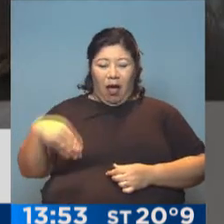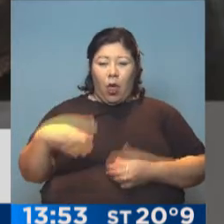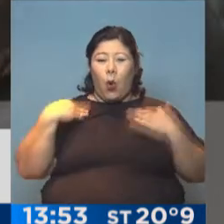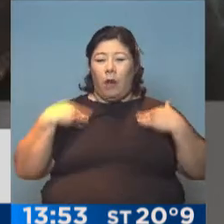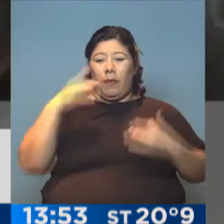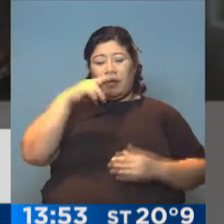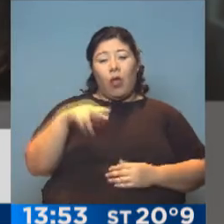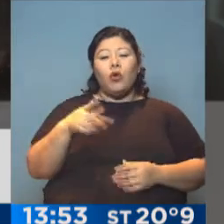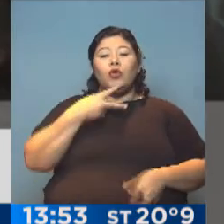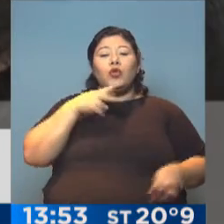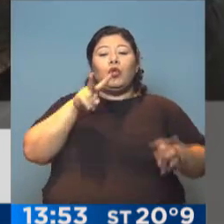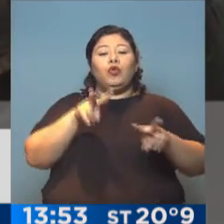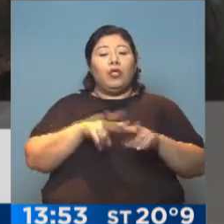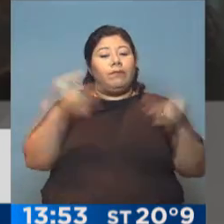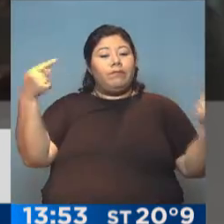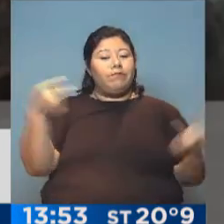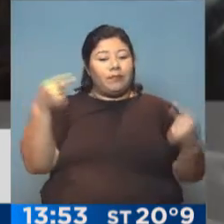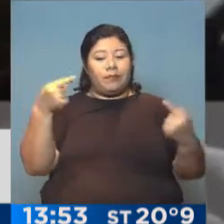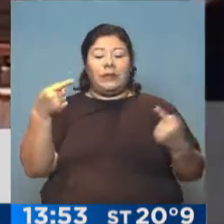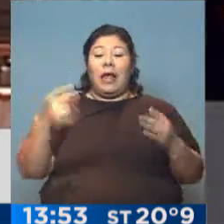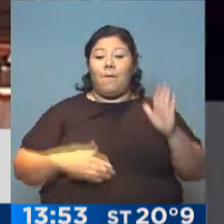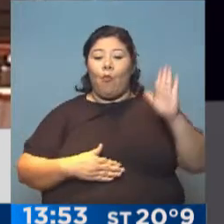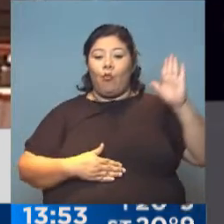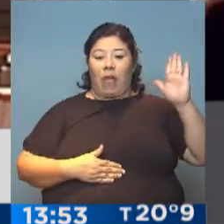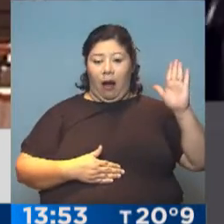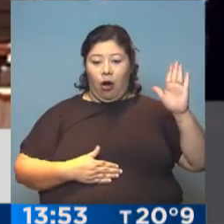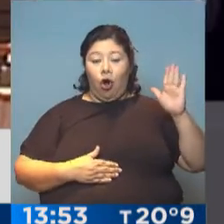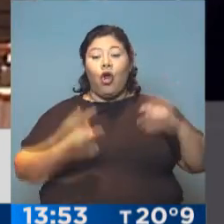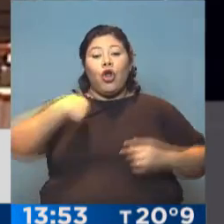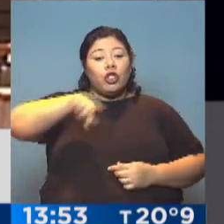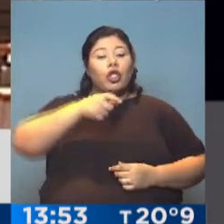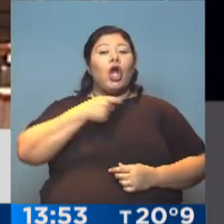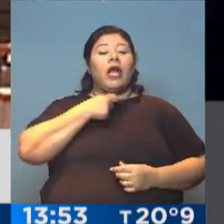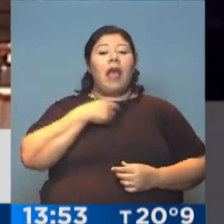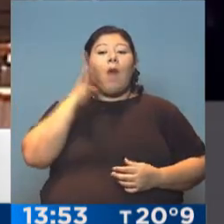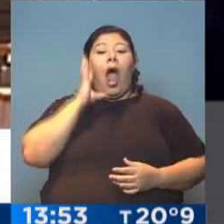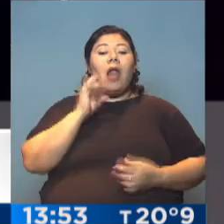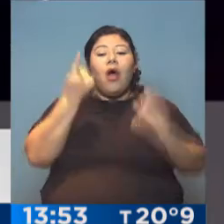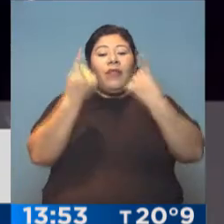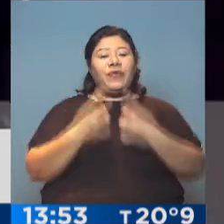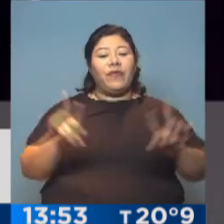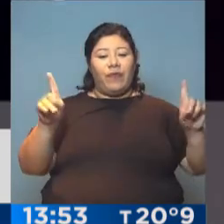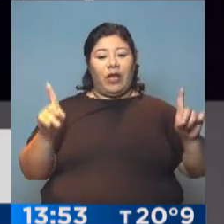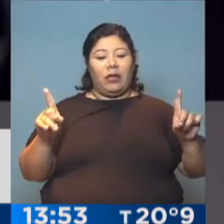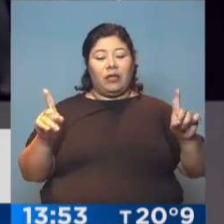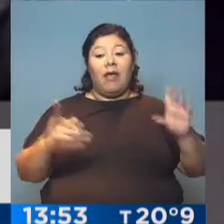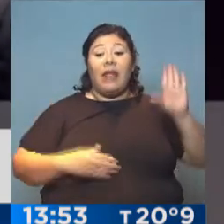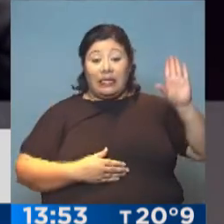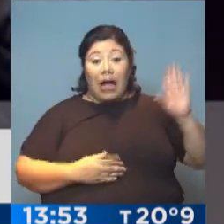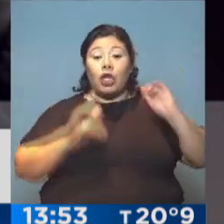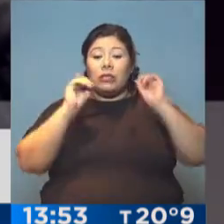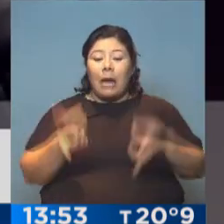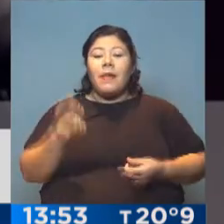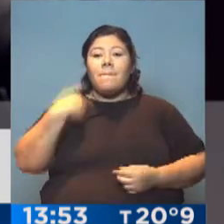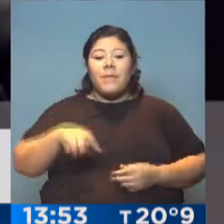completamente atípico para el tango, y es justamente lo que queríamos hacer, ¿no? Queríamos hacer una dentro del tango, pero enfocado hacia